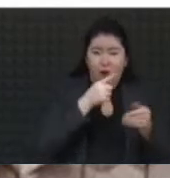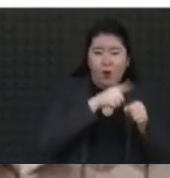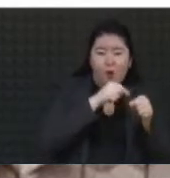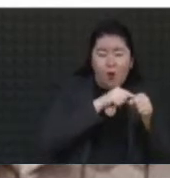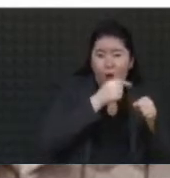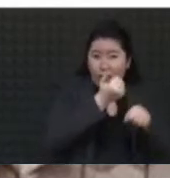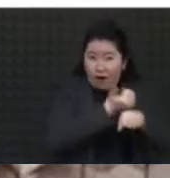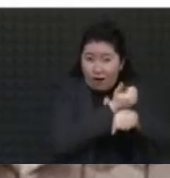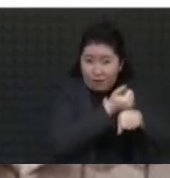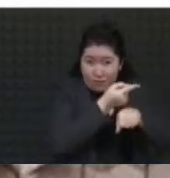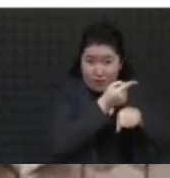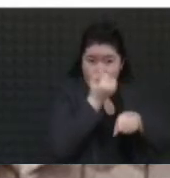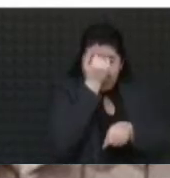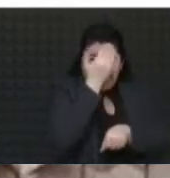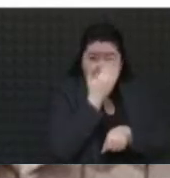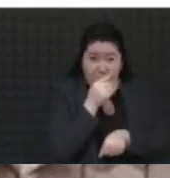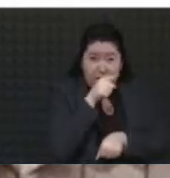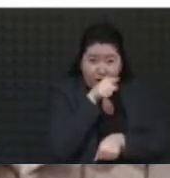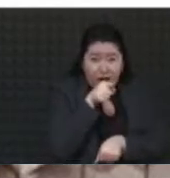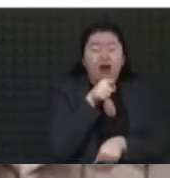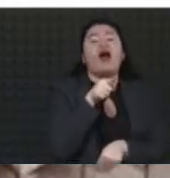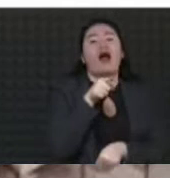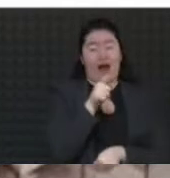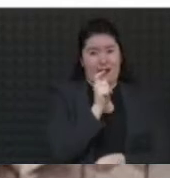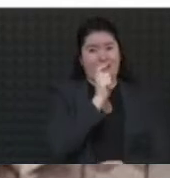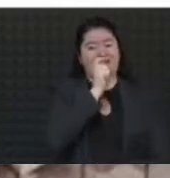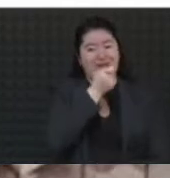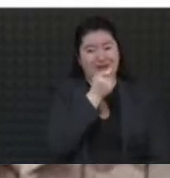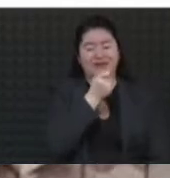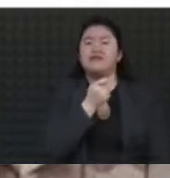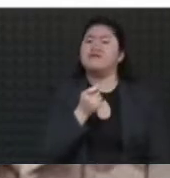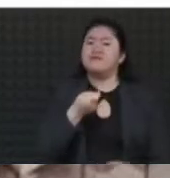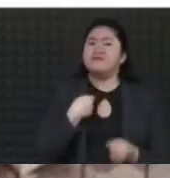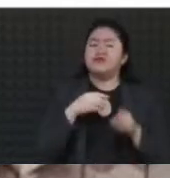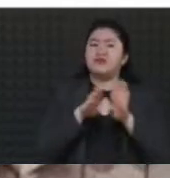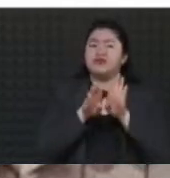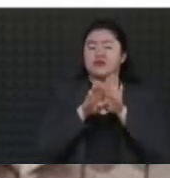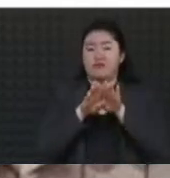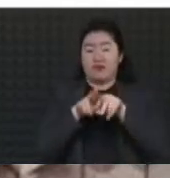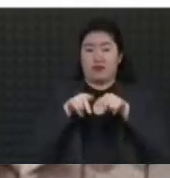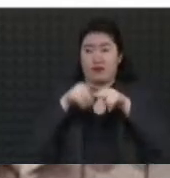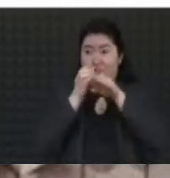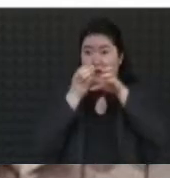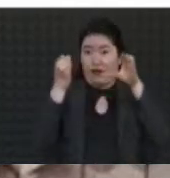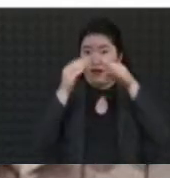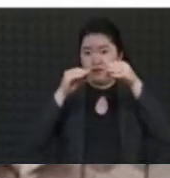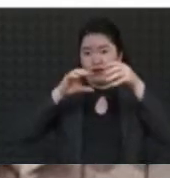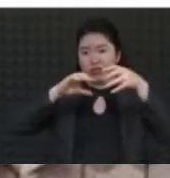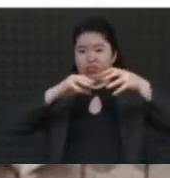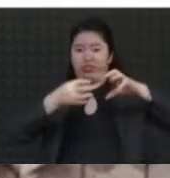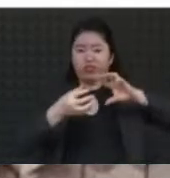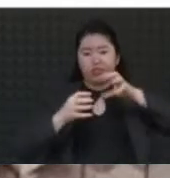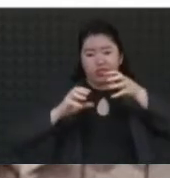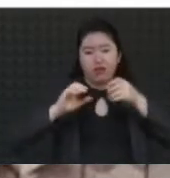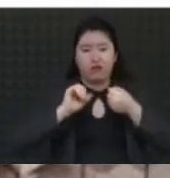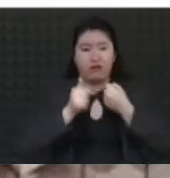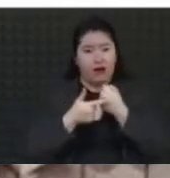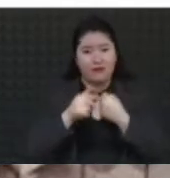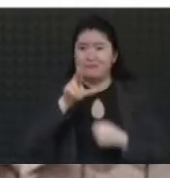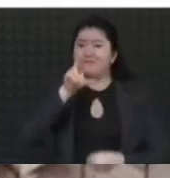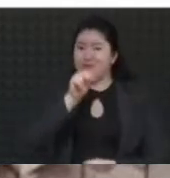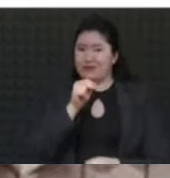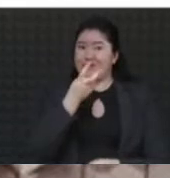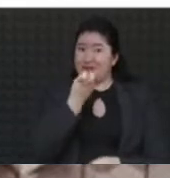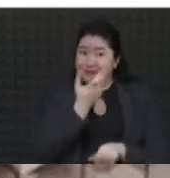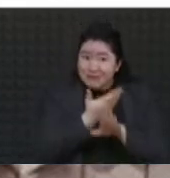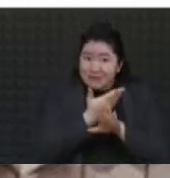que eso lo que nos permite es evitar que se deformen, que se pandeen las traves. Entonces, esta es una de